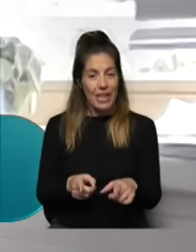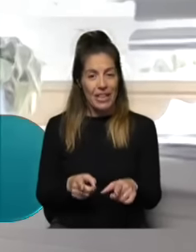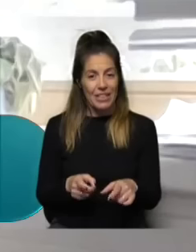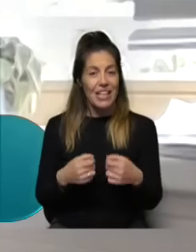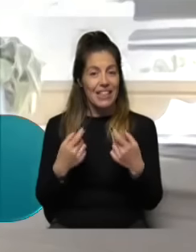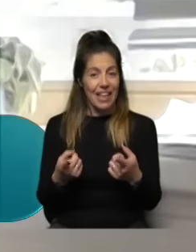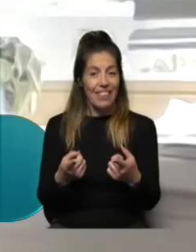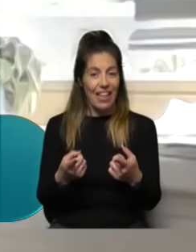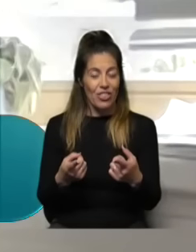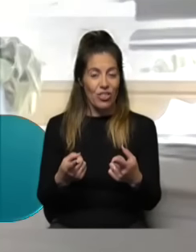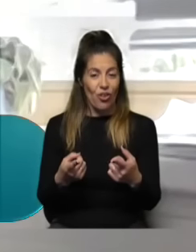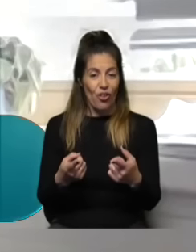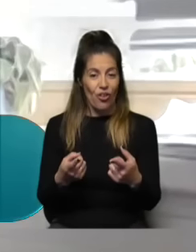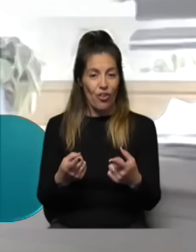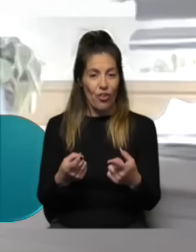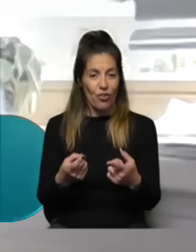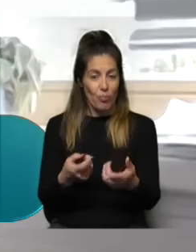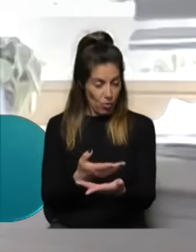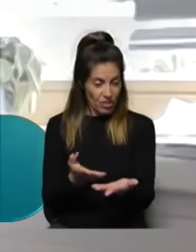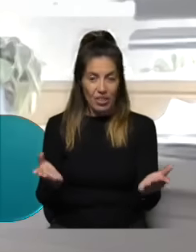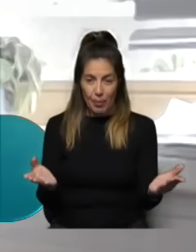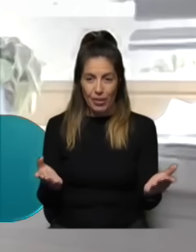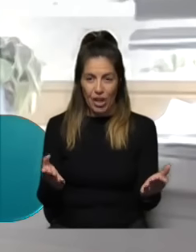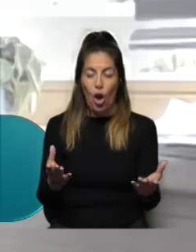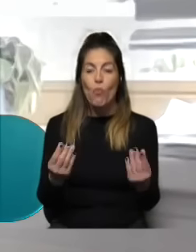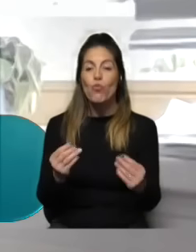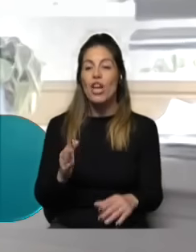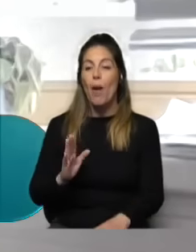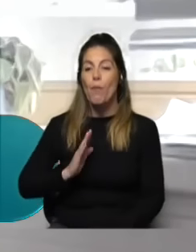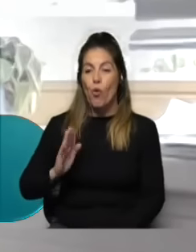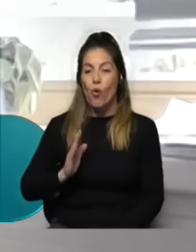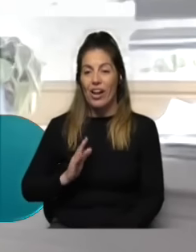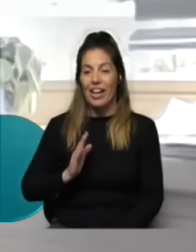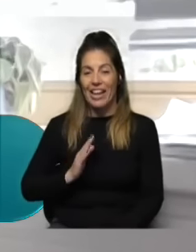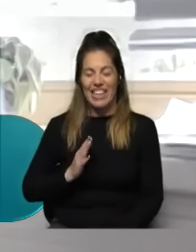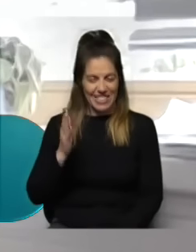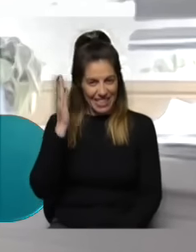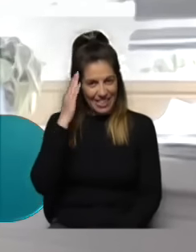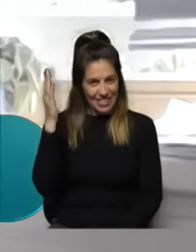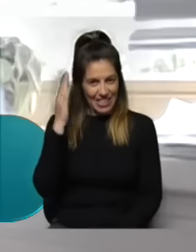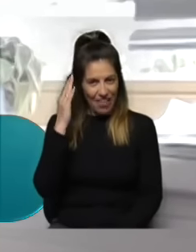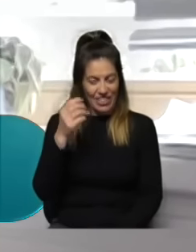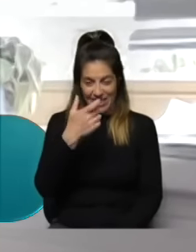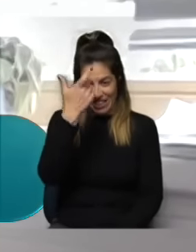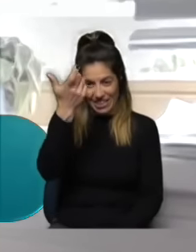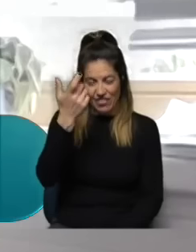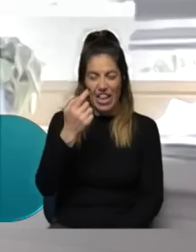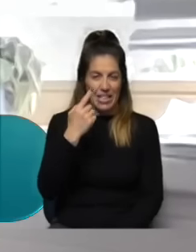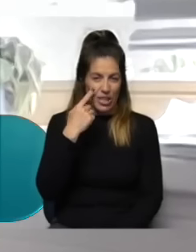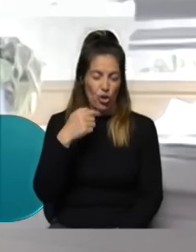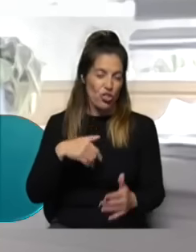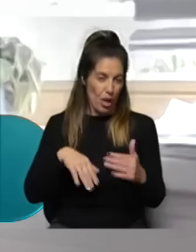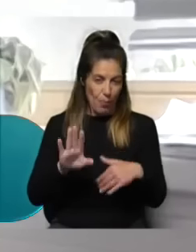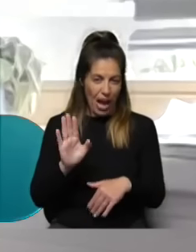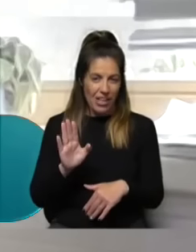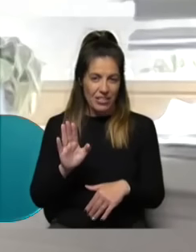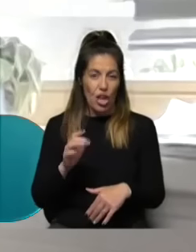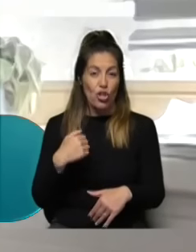está dando más bolilla por ahí, muchas mujeres que se sabe, o sea, científicas, se conocen mucho más.